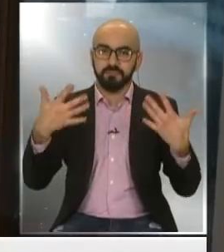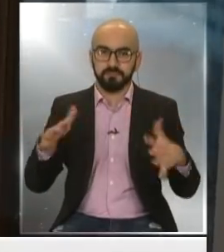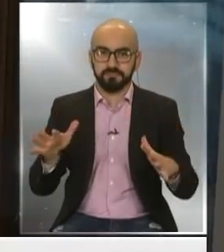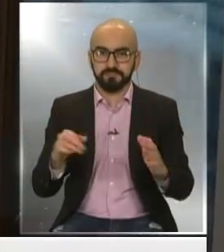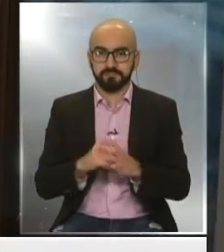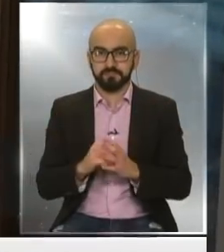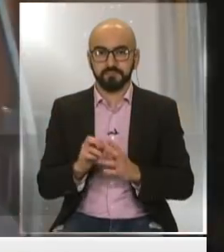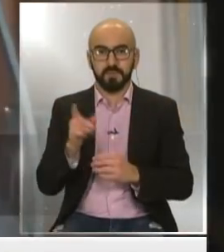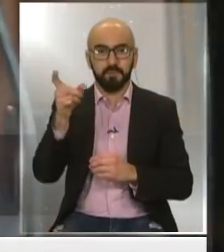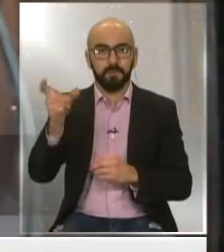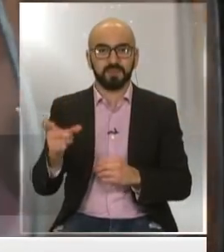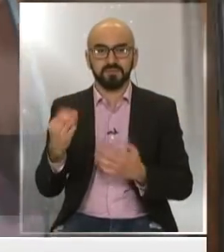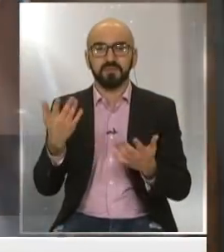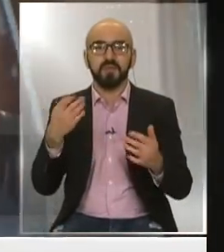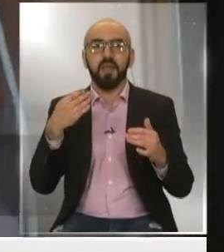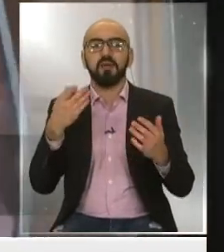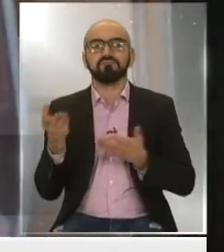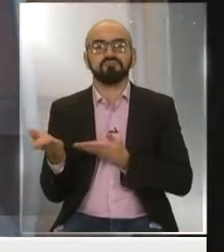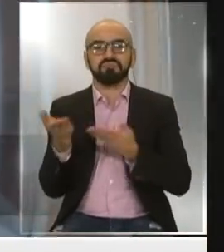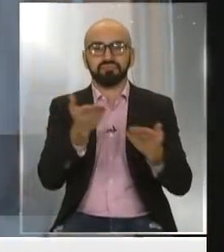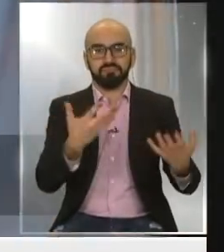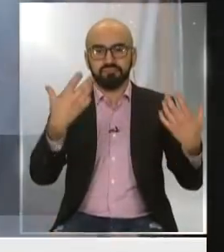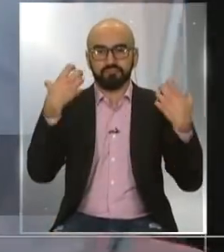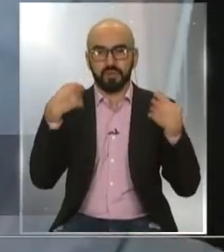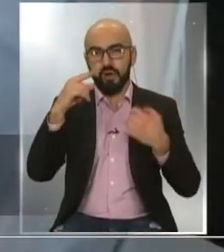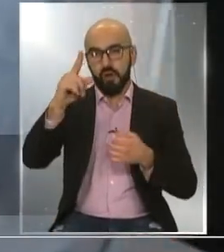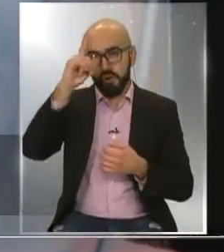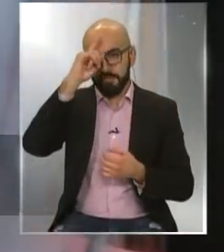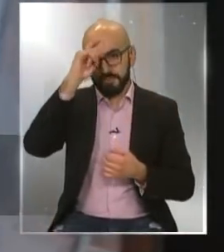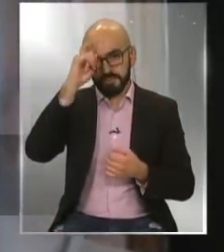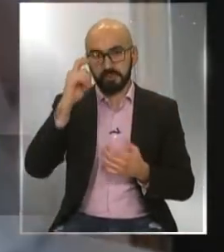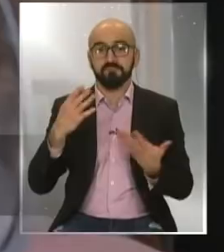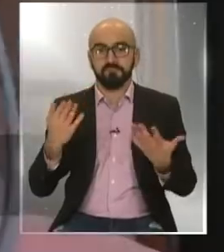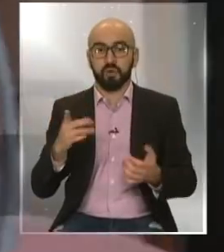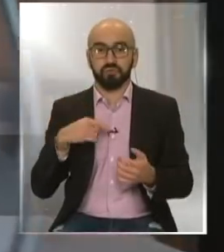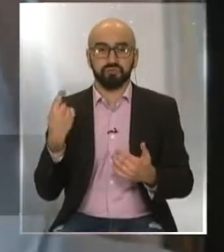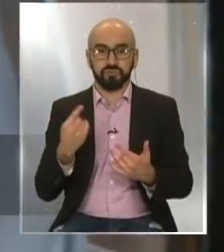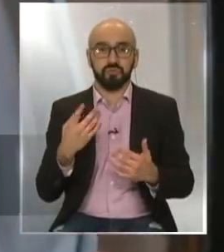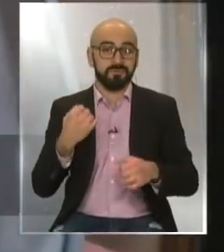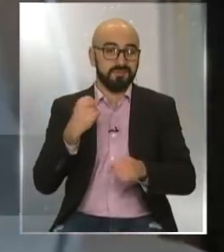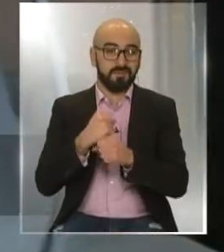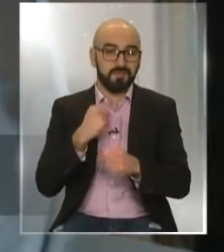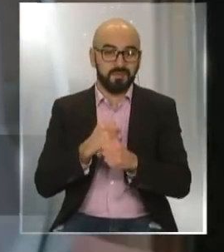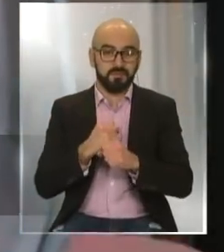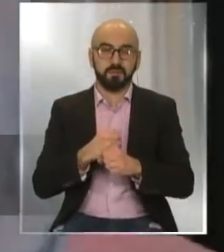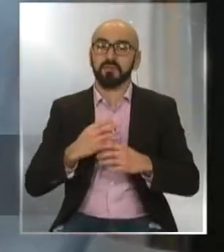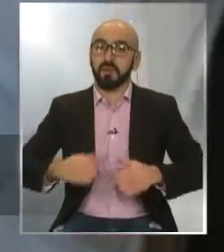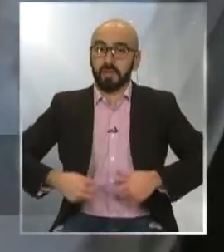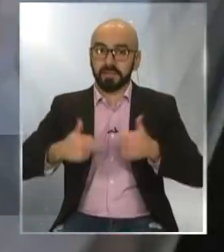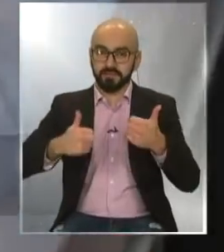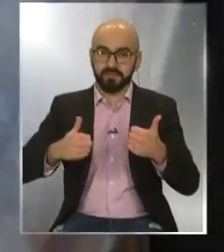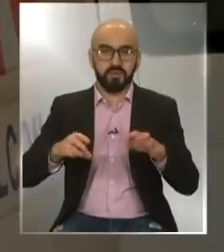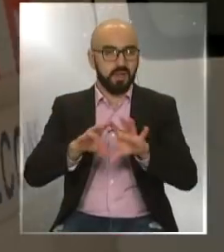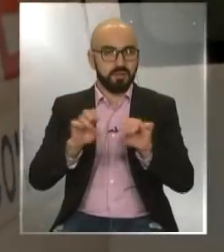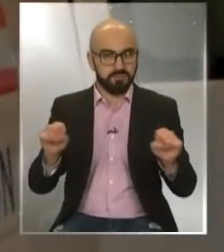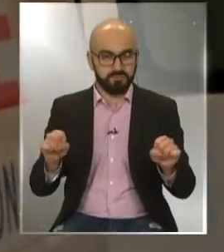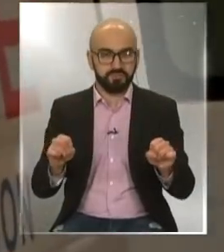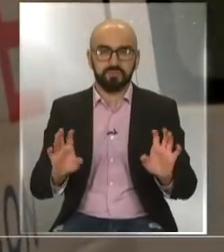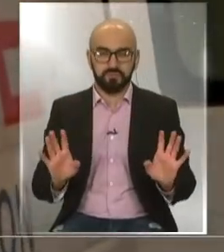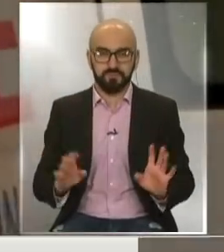que el paciente ya está en manos del hospital. Nosotros ya terminamos nuestra labor con éxito.